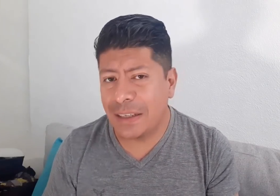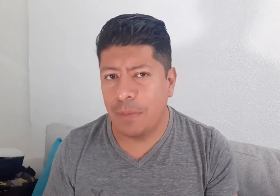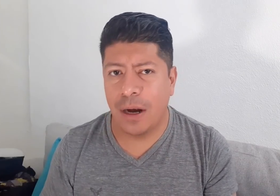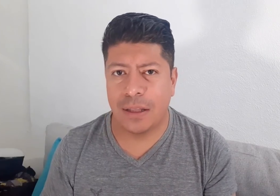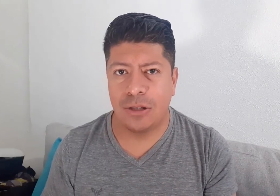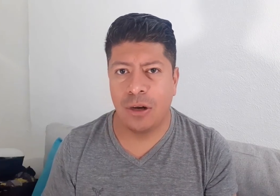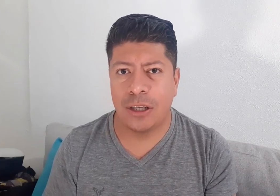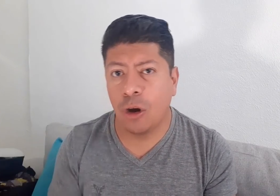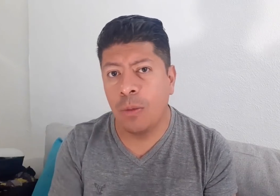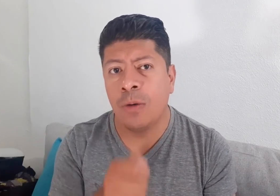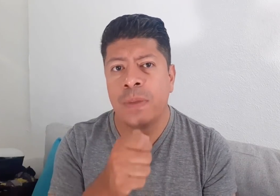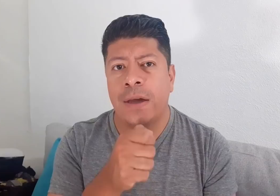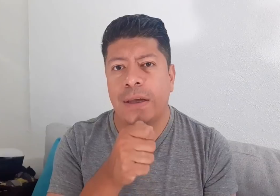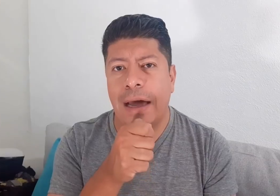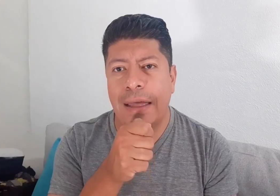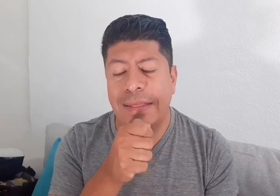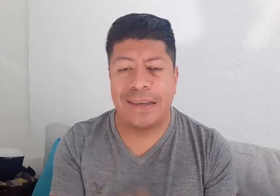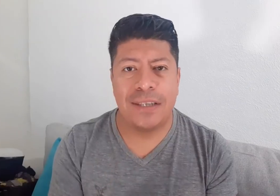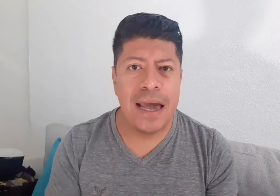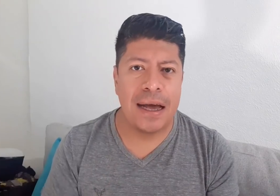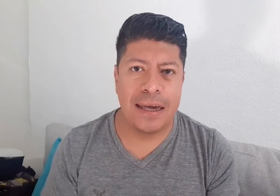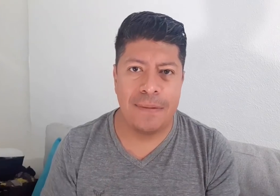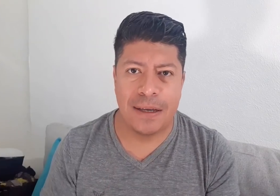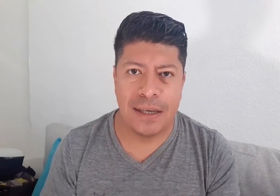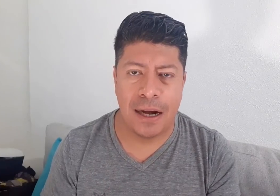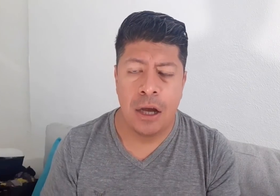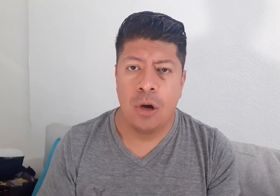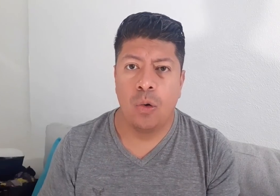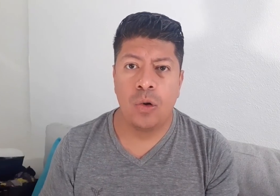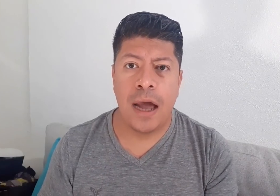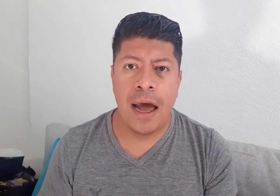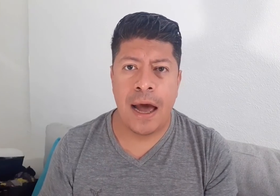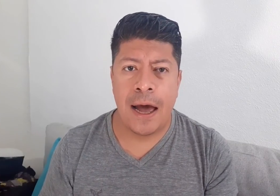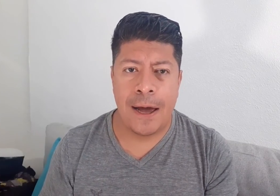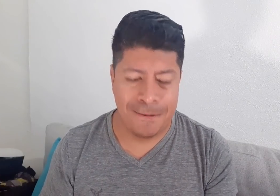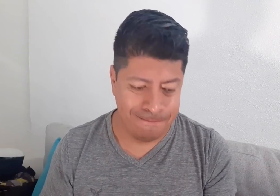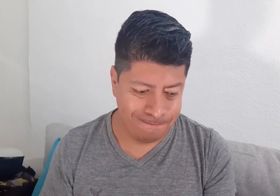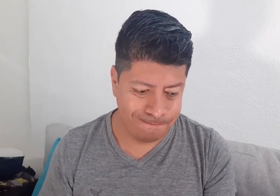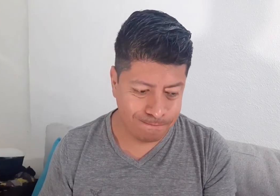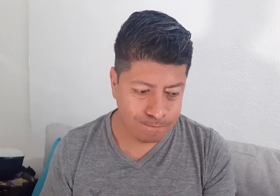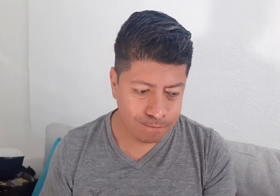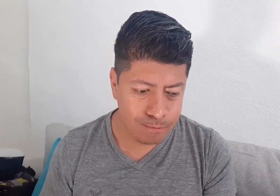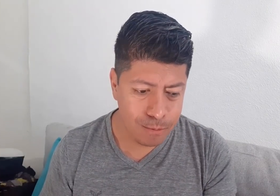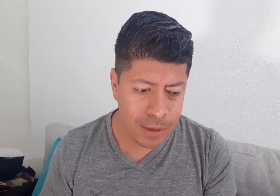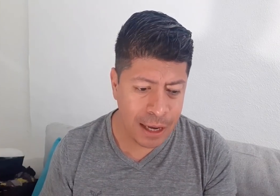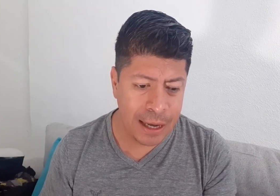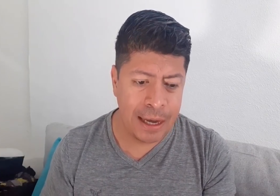los que más llamó la atención es cómo decía que iba a ser